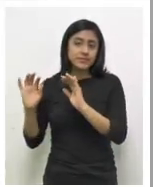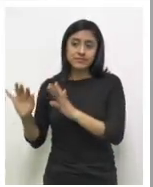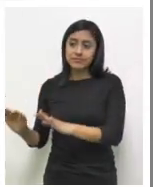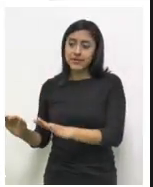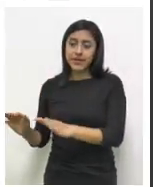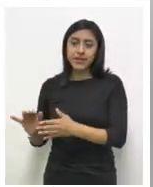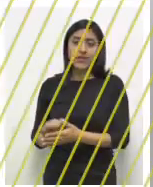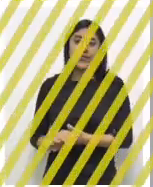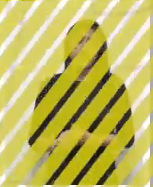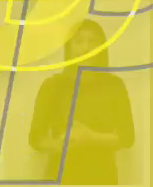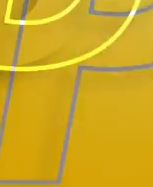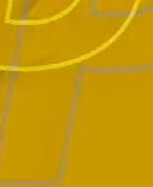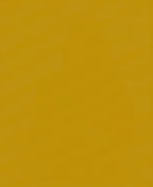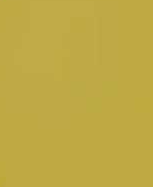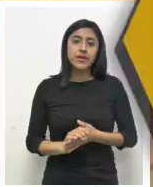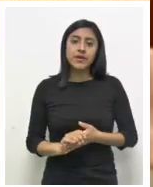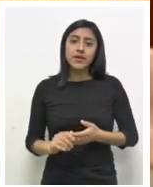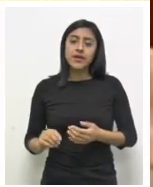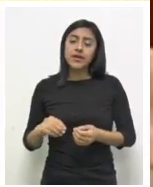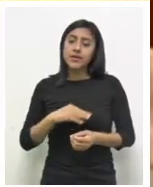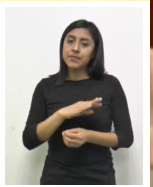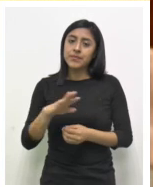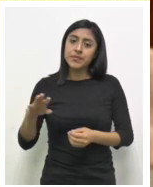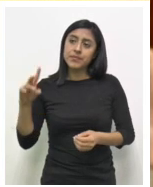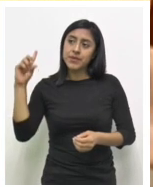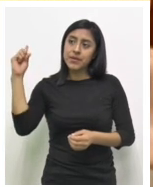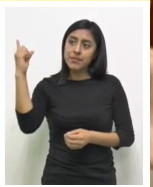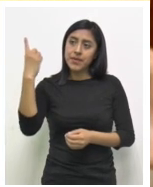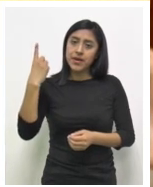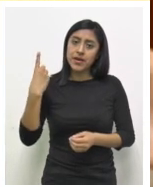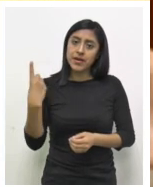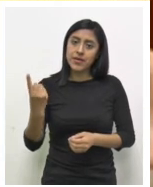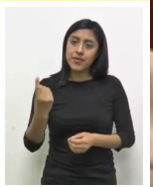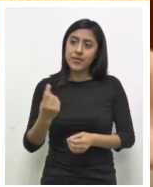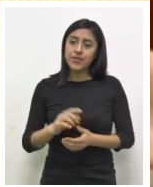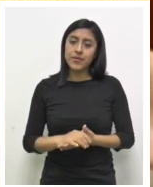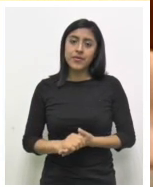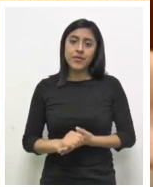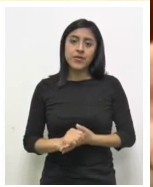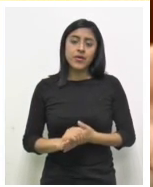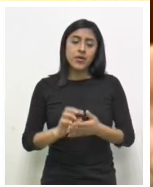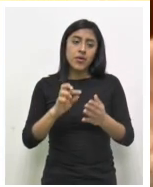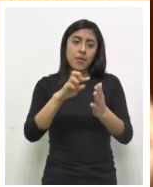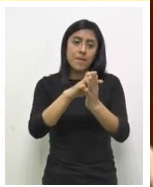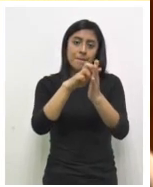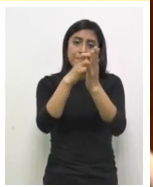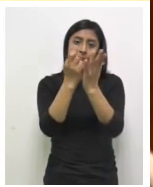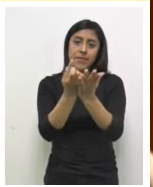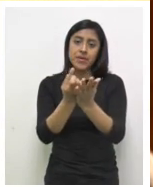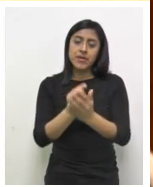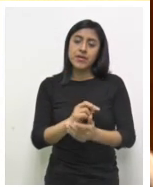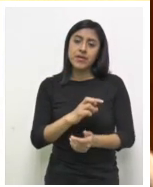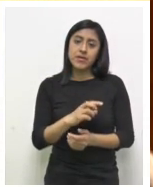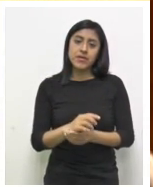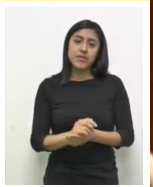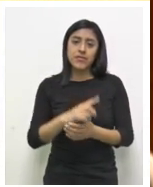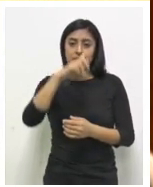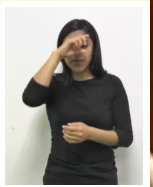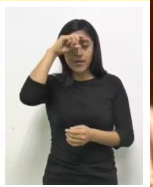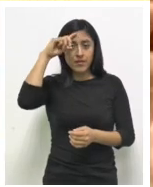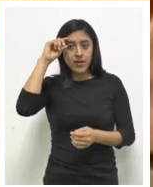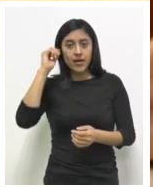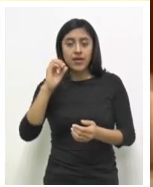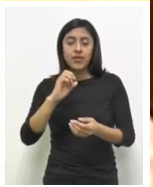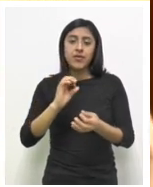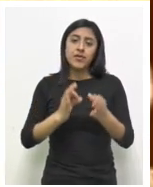durante muchos años. En Galí se resumían todos estos atributos, todas estas condiciones. Primero,